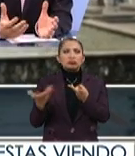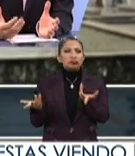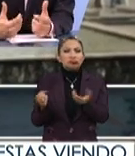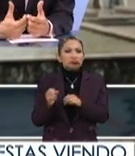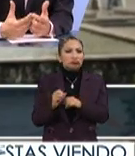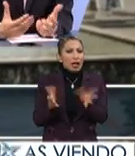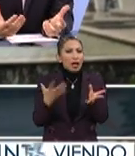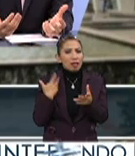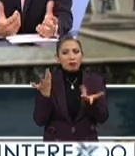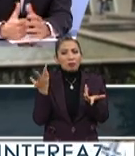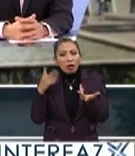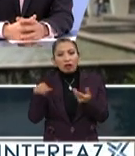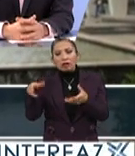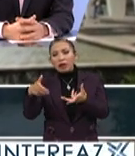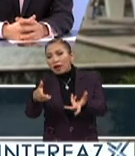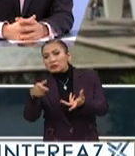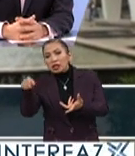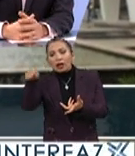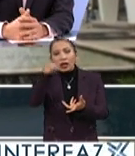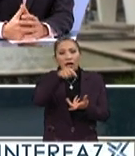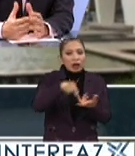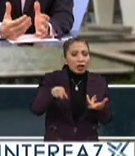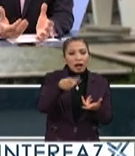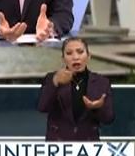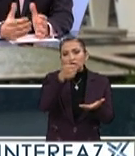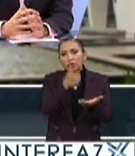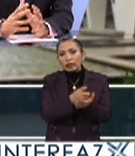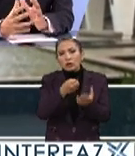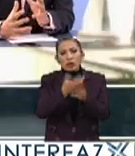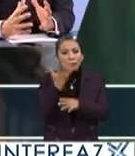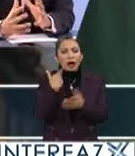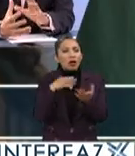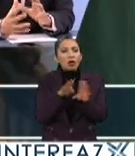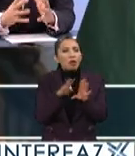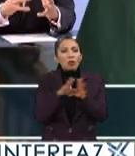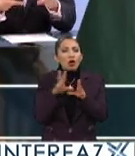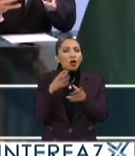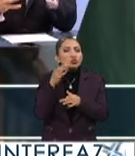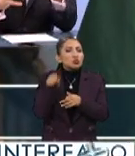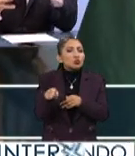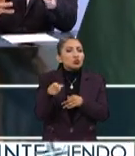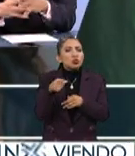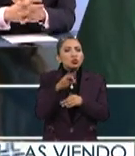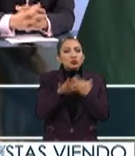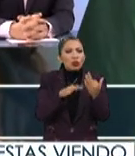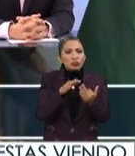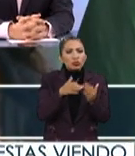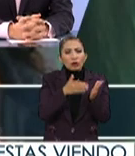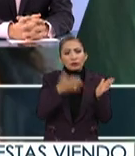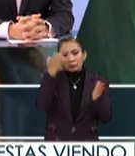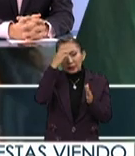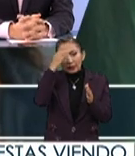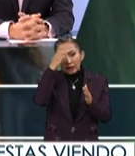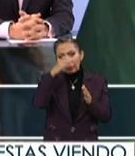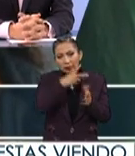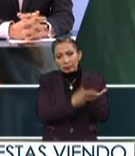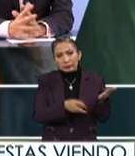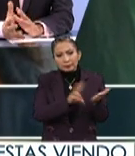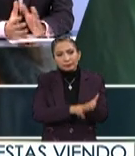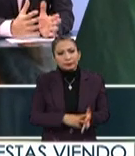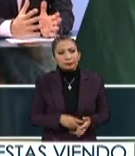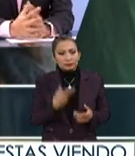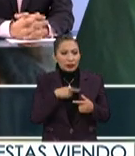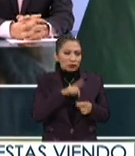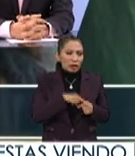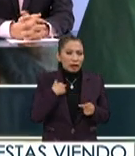por supuesto que pasear por las calles de ciudades nuevas, en fin. ¿Cómo fue que llevaste a cabo esta experiencia doble,